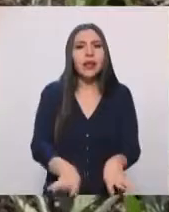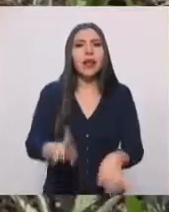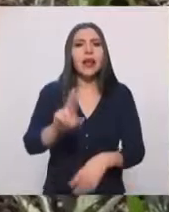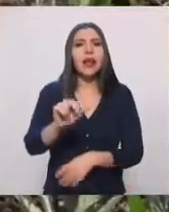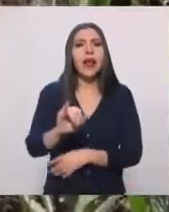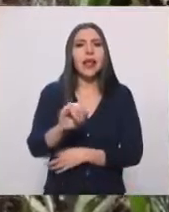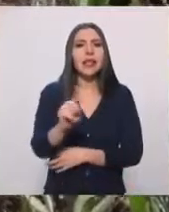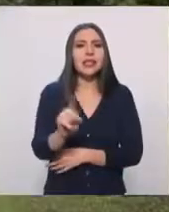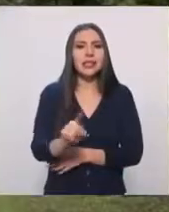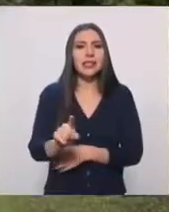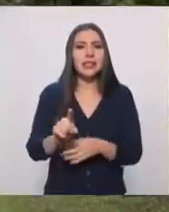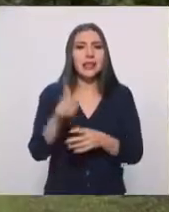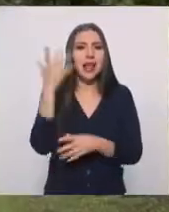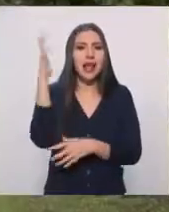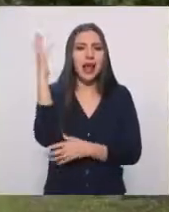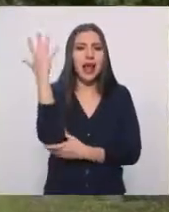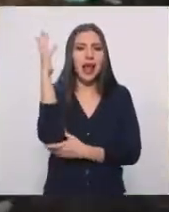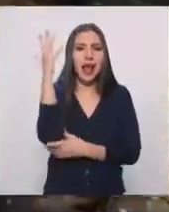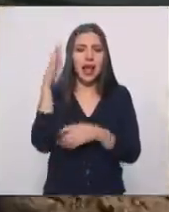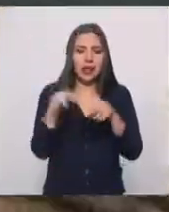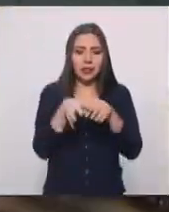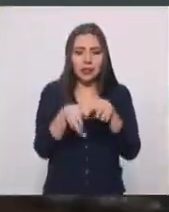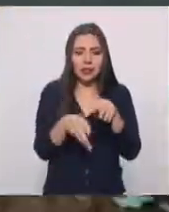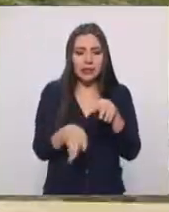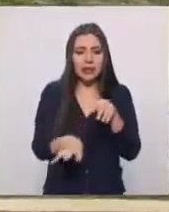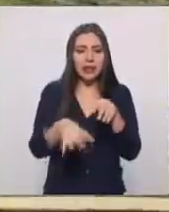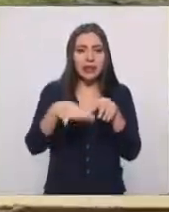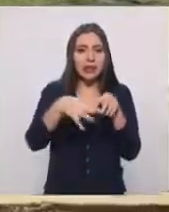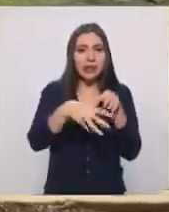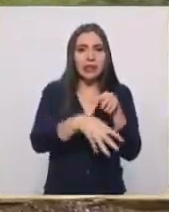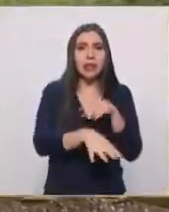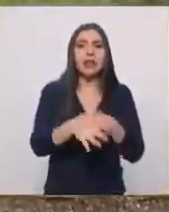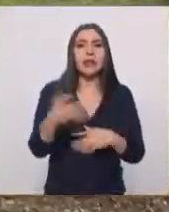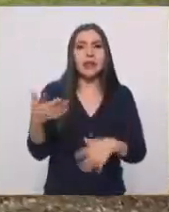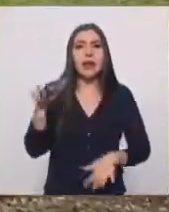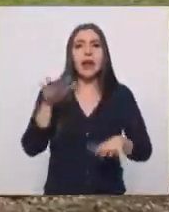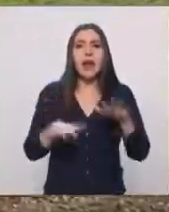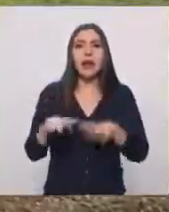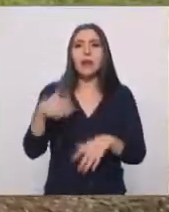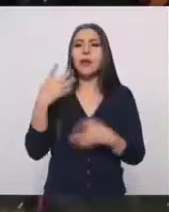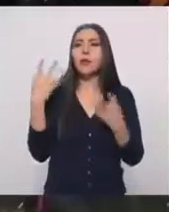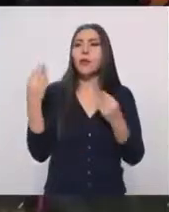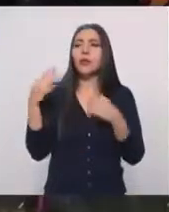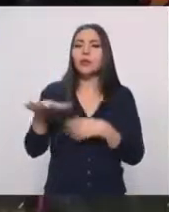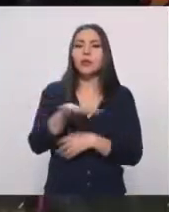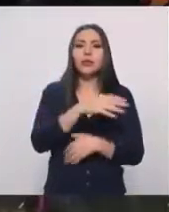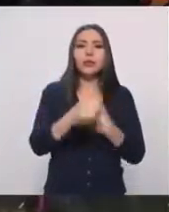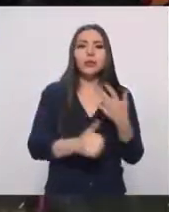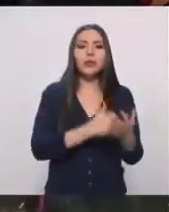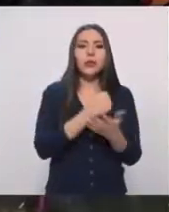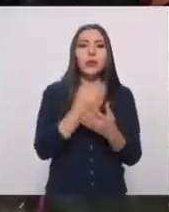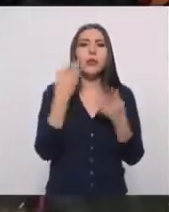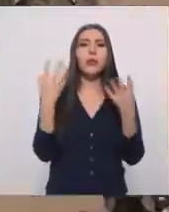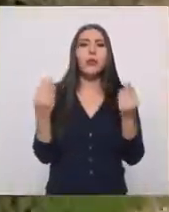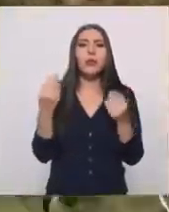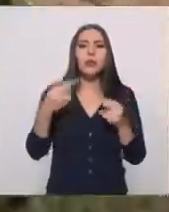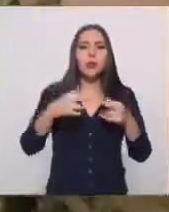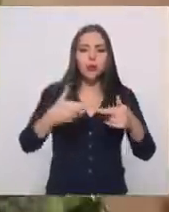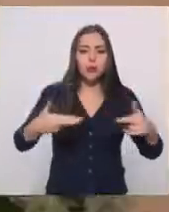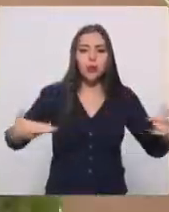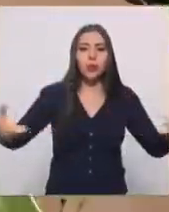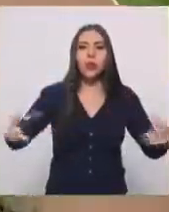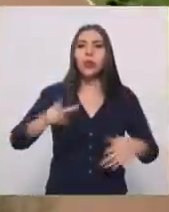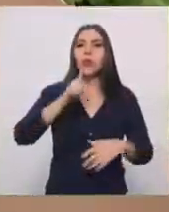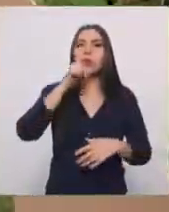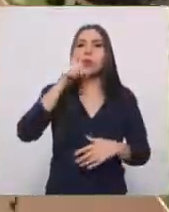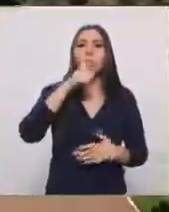cuando estamos llenos de postes de luz y tenemos, bueno, pues este desarrollo que pareciera como muy caótico y desordenado